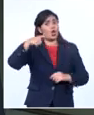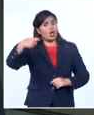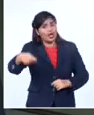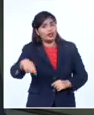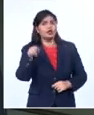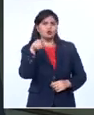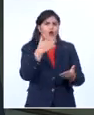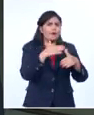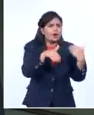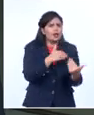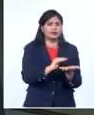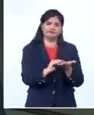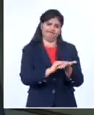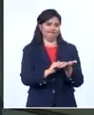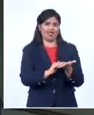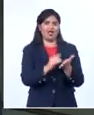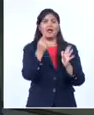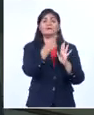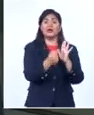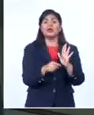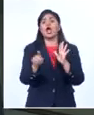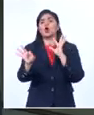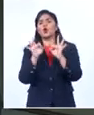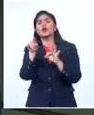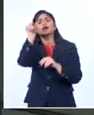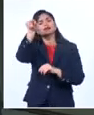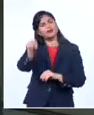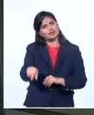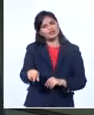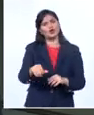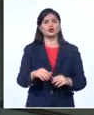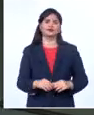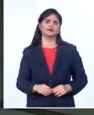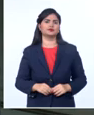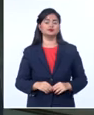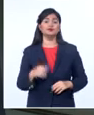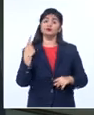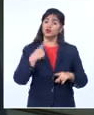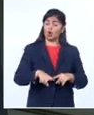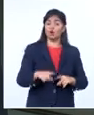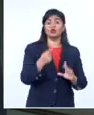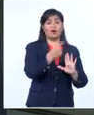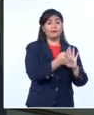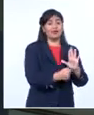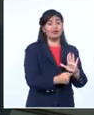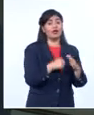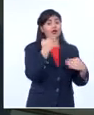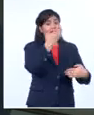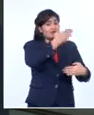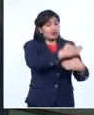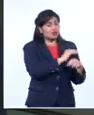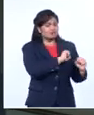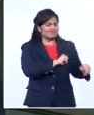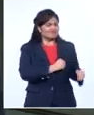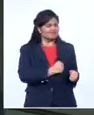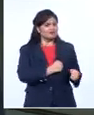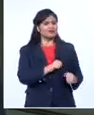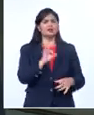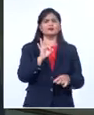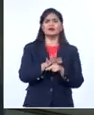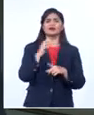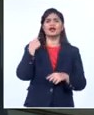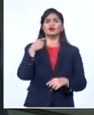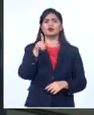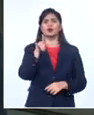implementado un nivel de medidas que han arreciado del bloqueo imperialista contra nuestro Estado, que desde el año 1962, con la